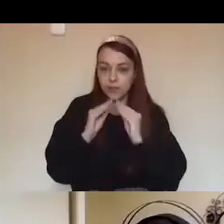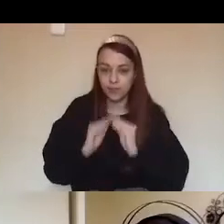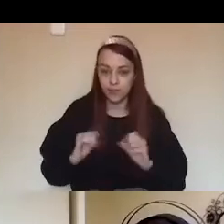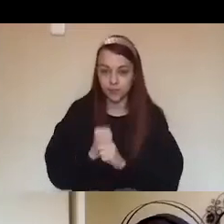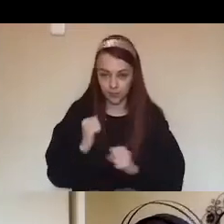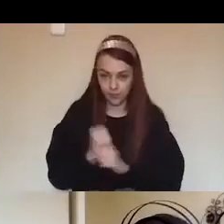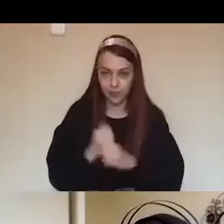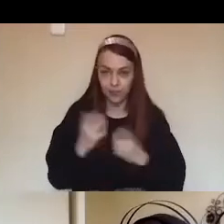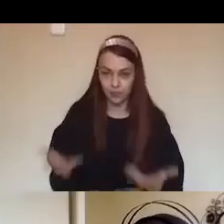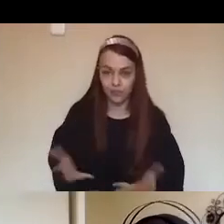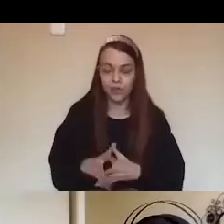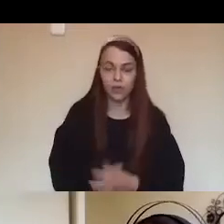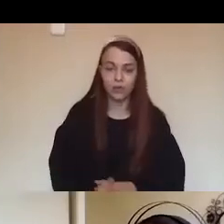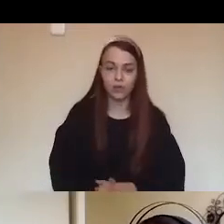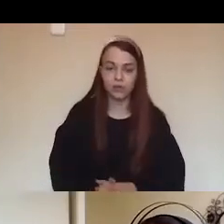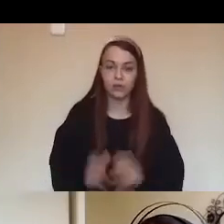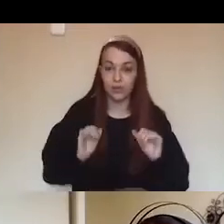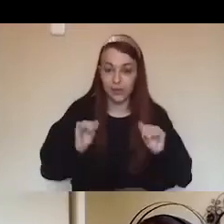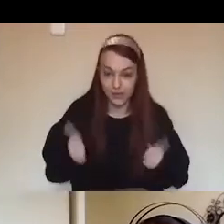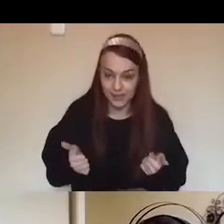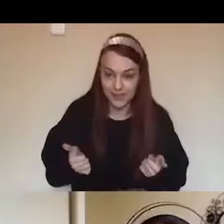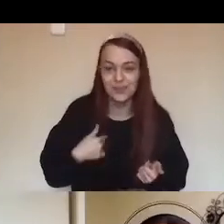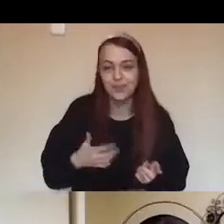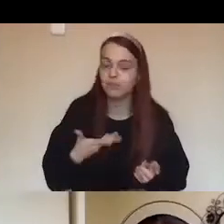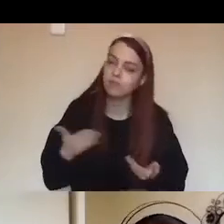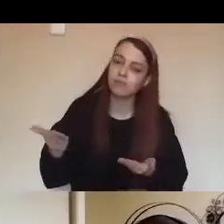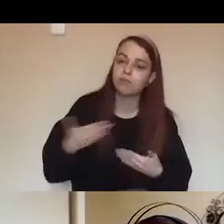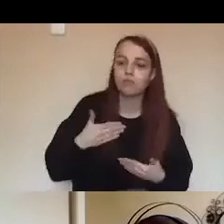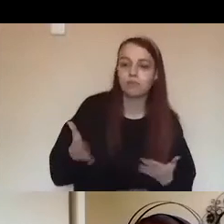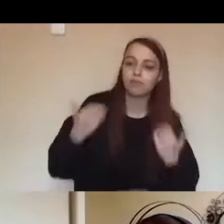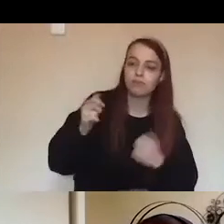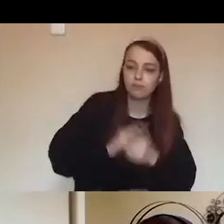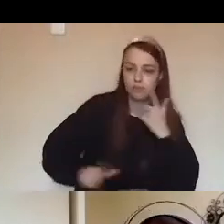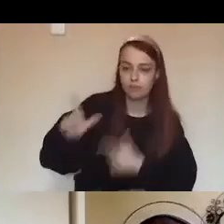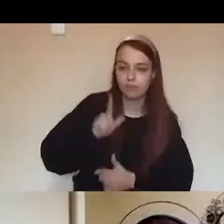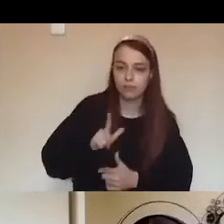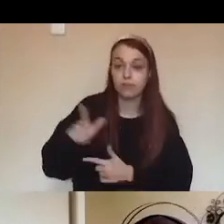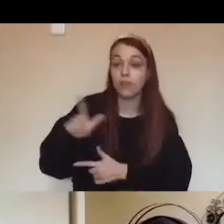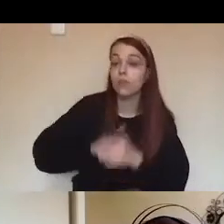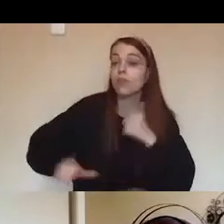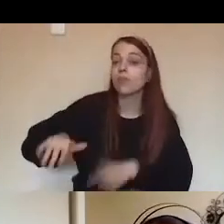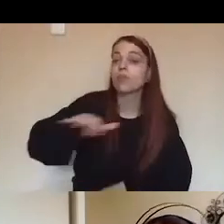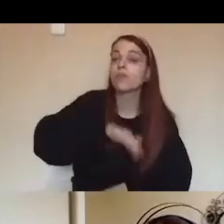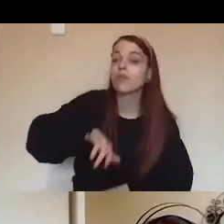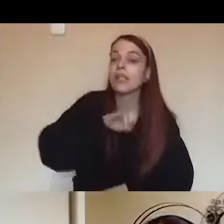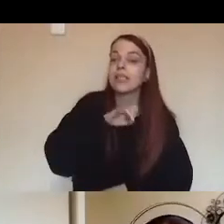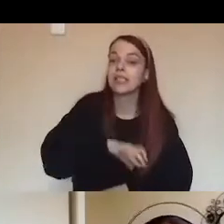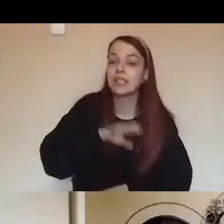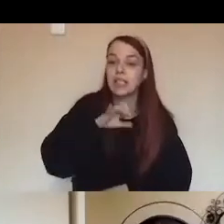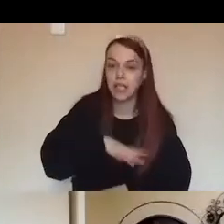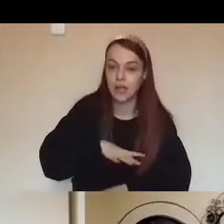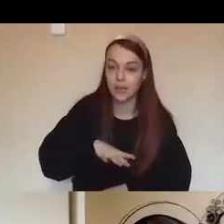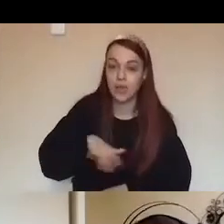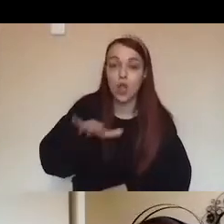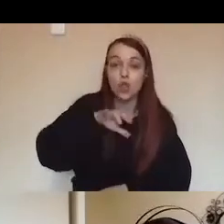2019. Pero para partir, como les digo, los invito a viajar. A viajar a Chile, a viajar a la zona central